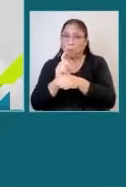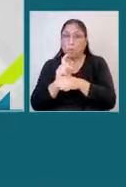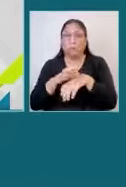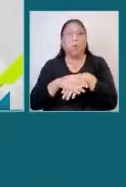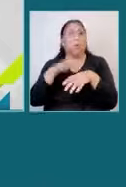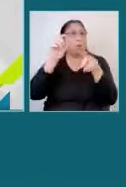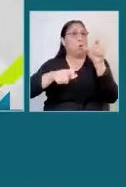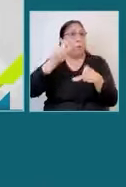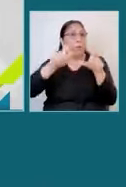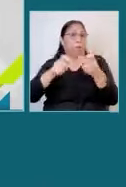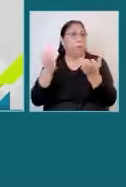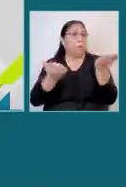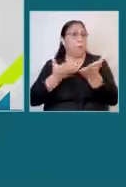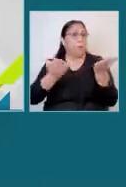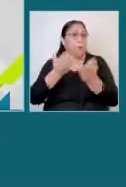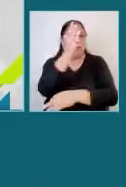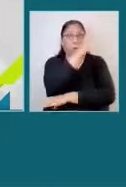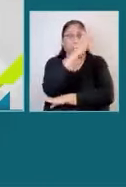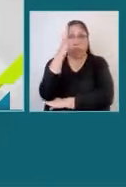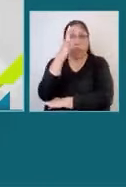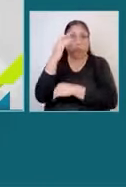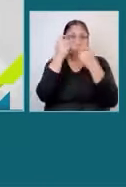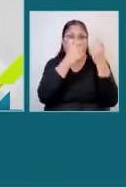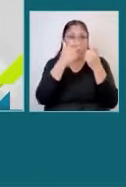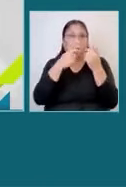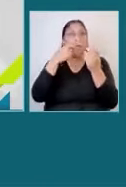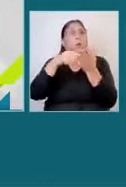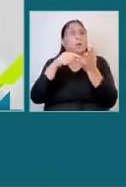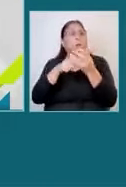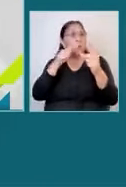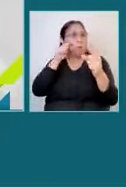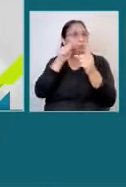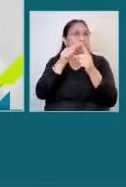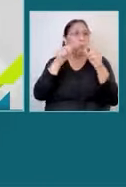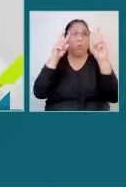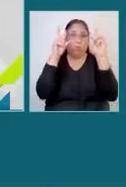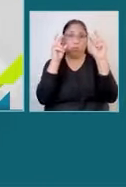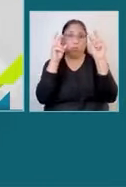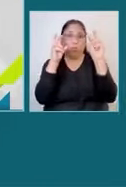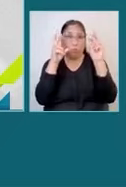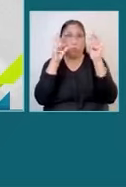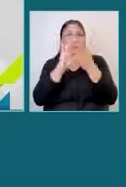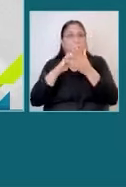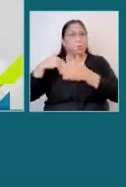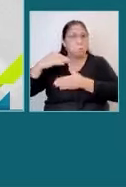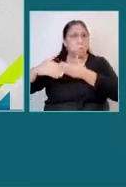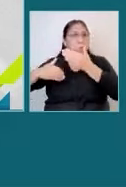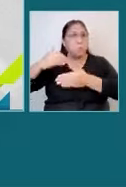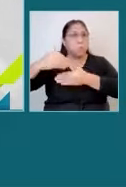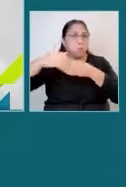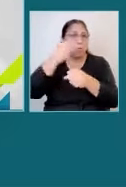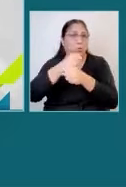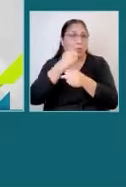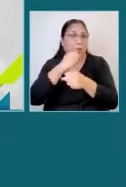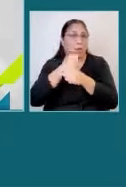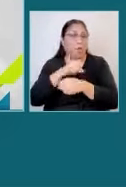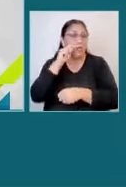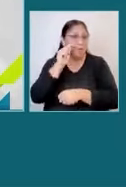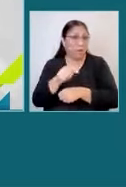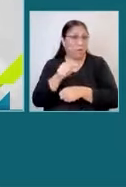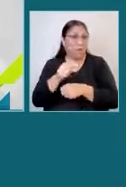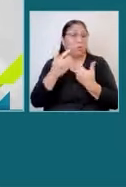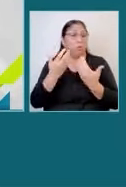personal del servicio forestal que está alineado a los temas que vienen desarrollando. En esta versión,